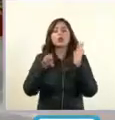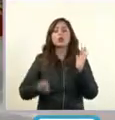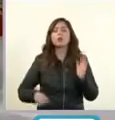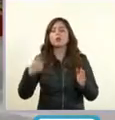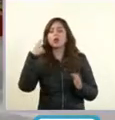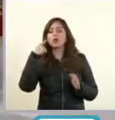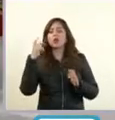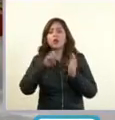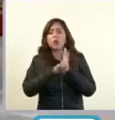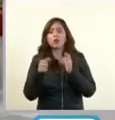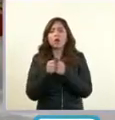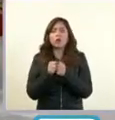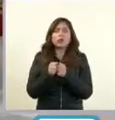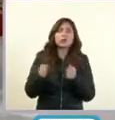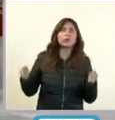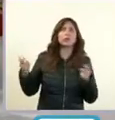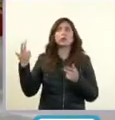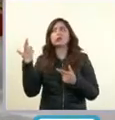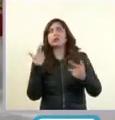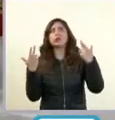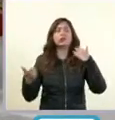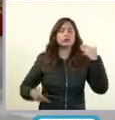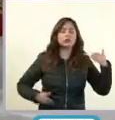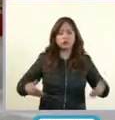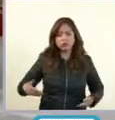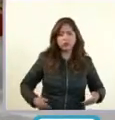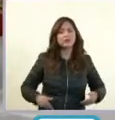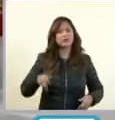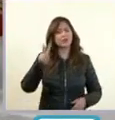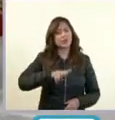no, el no. envase. Y aparte, ¿sabes qué? Por Te favor. ahorras una lana. Es